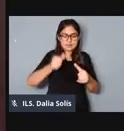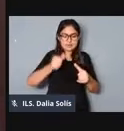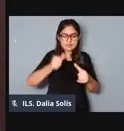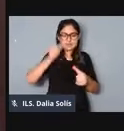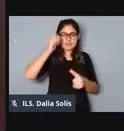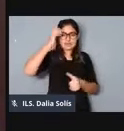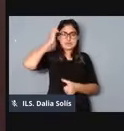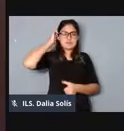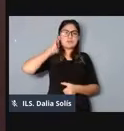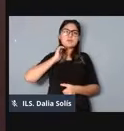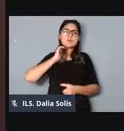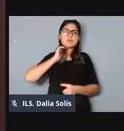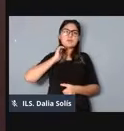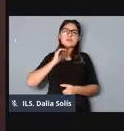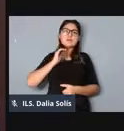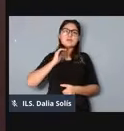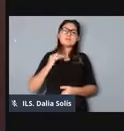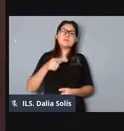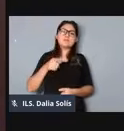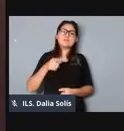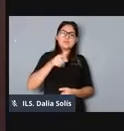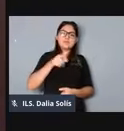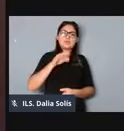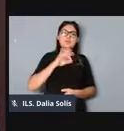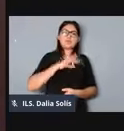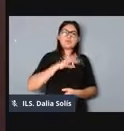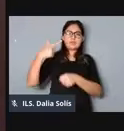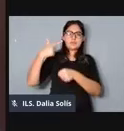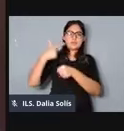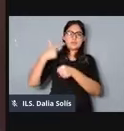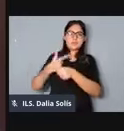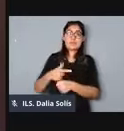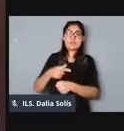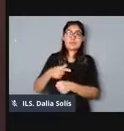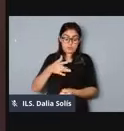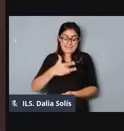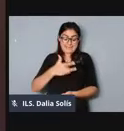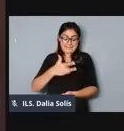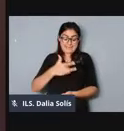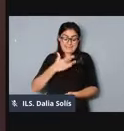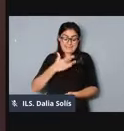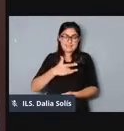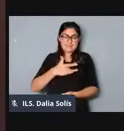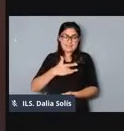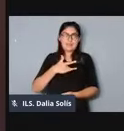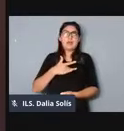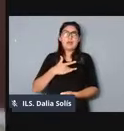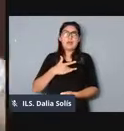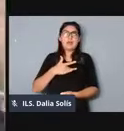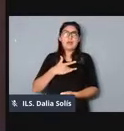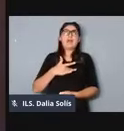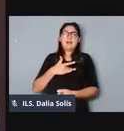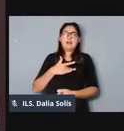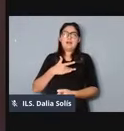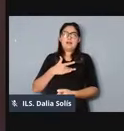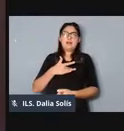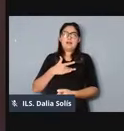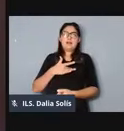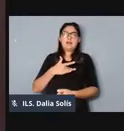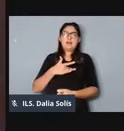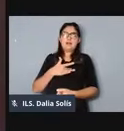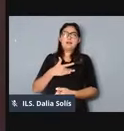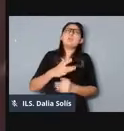Identificar también, el sentirlo nos va a permitir identificar si eso que estamos sintiendo está acuñado en la